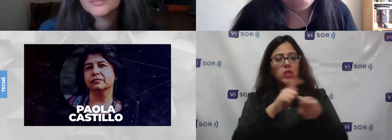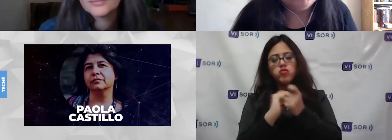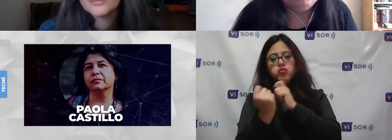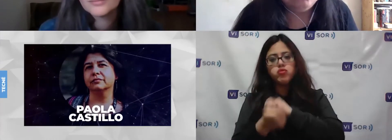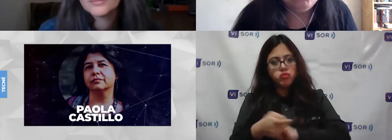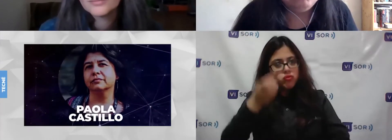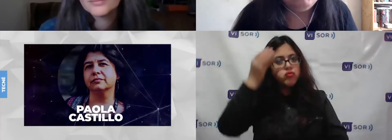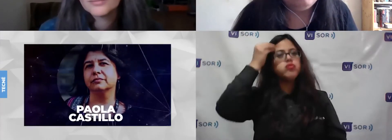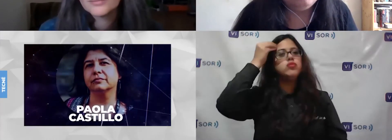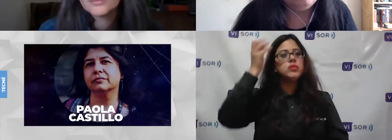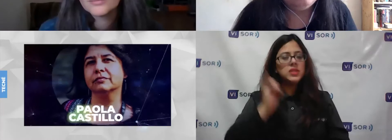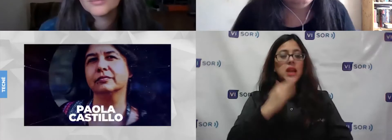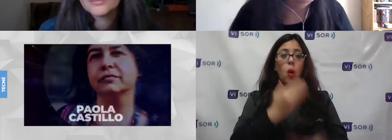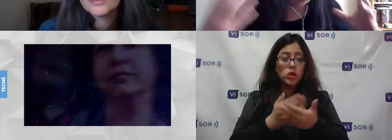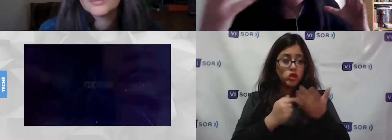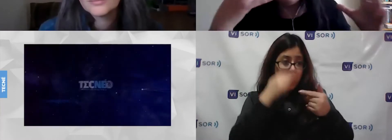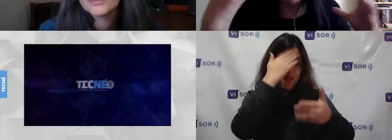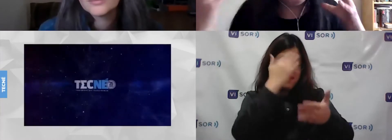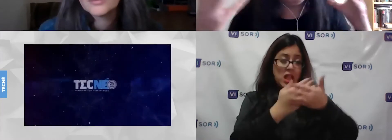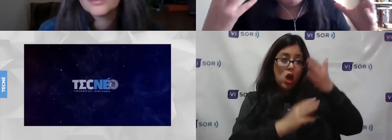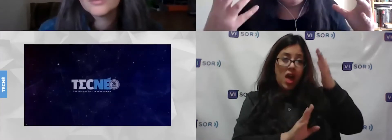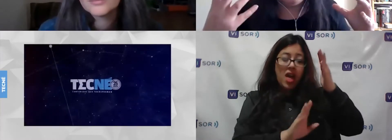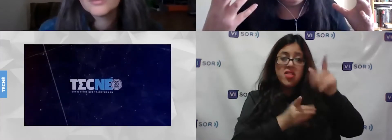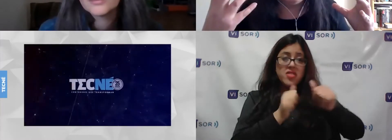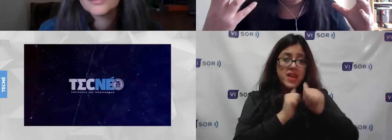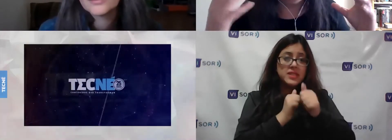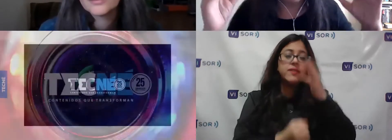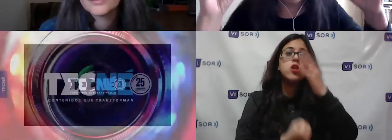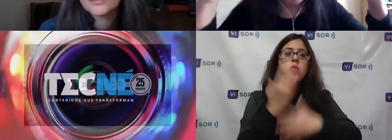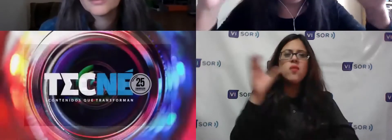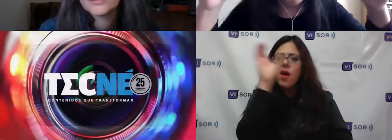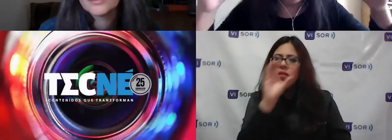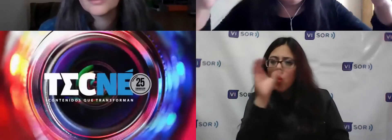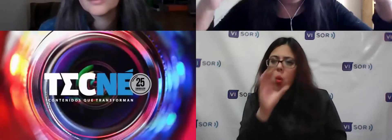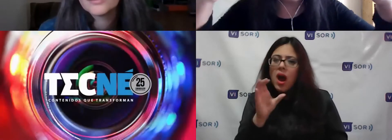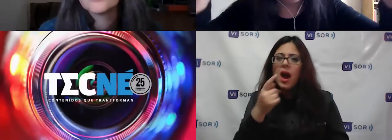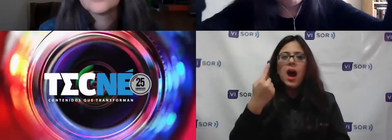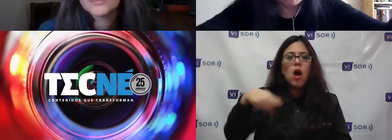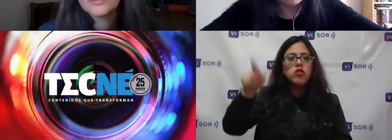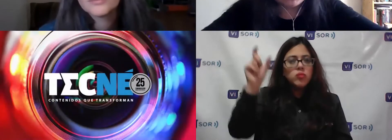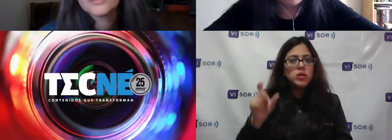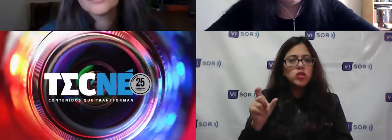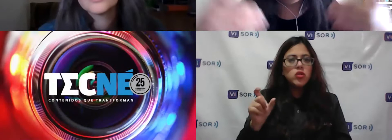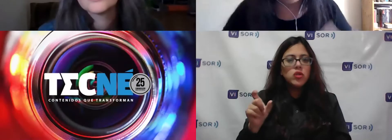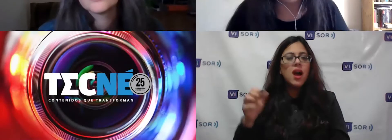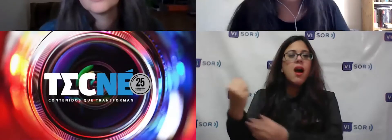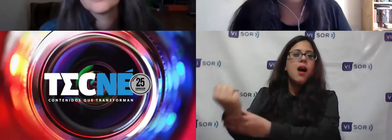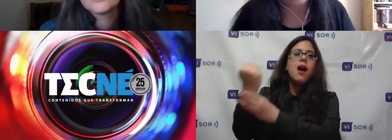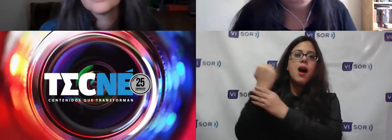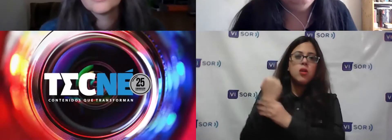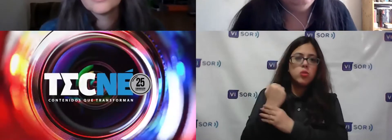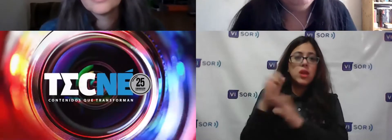que enfrentaba un desafío nuevo y buscaba rápidamente quien mayor digo que quien pasa la experiencia antes que yo